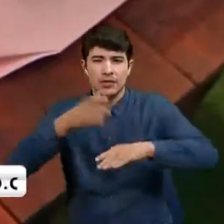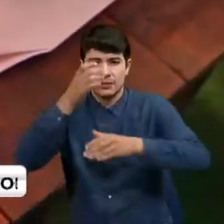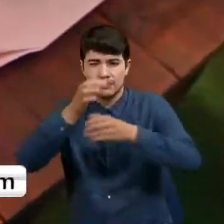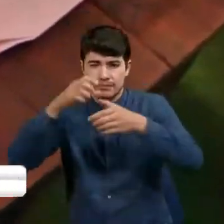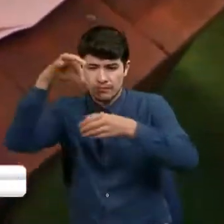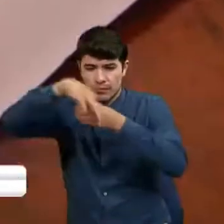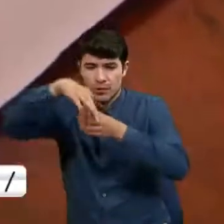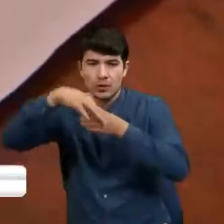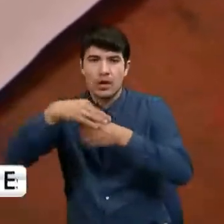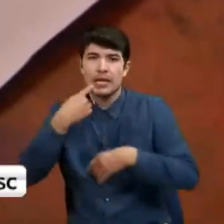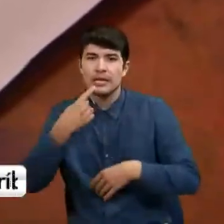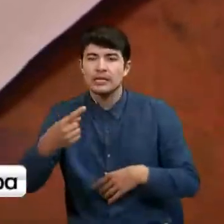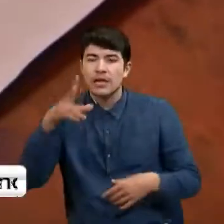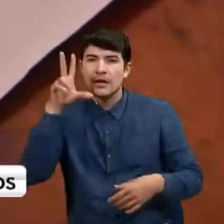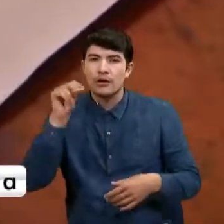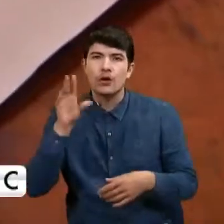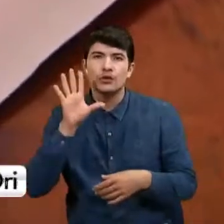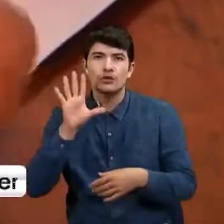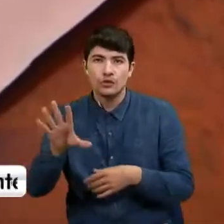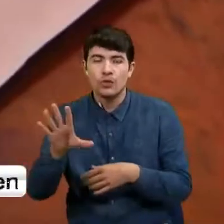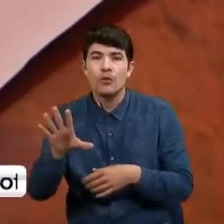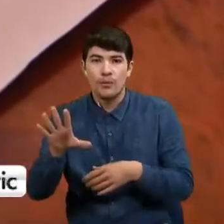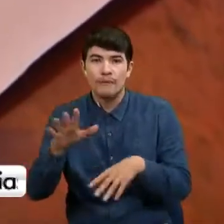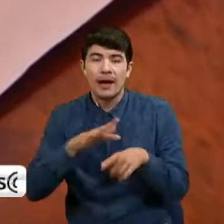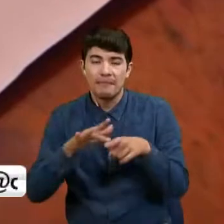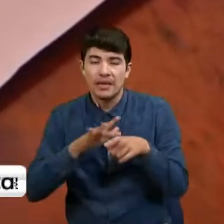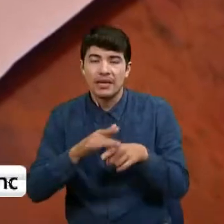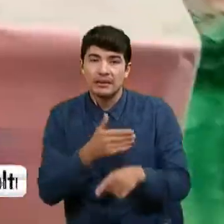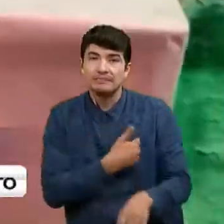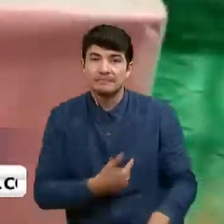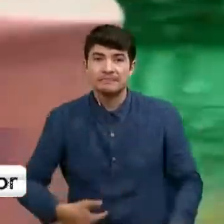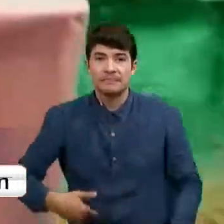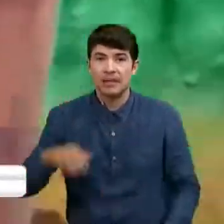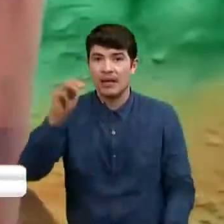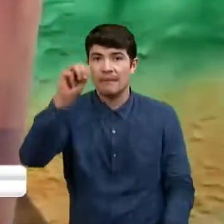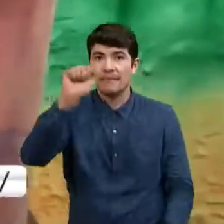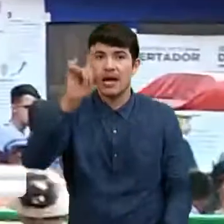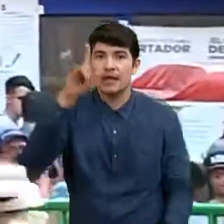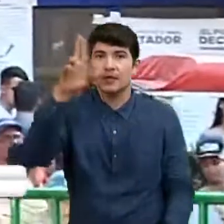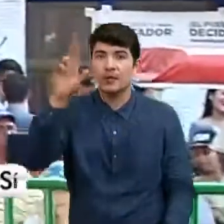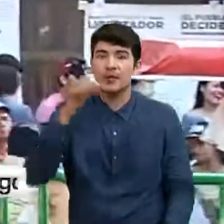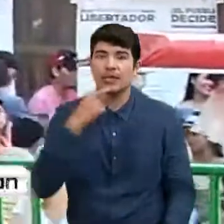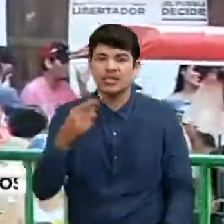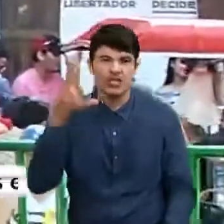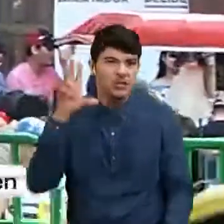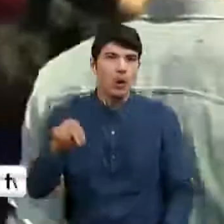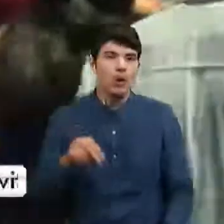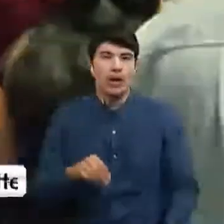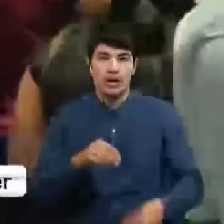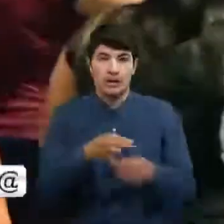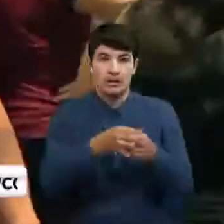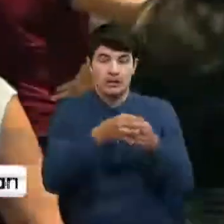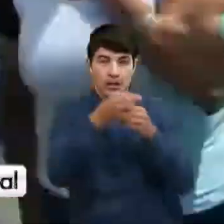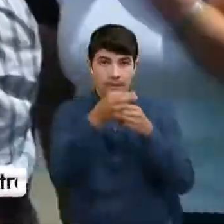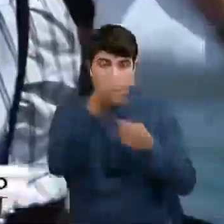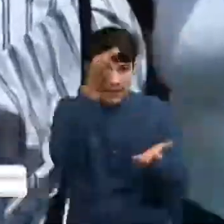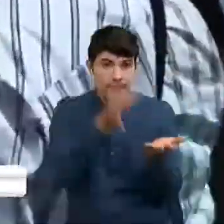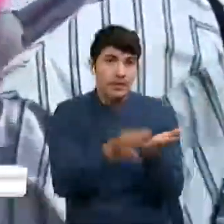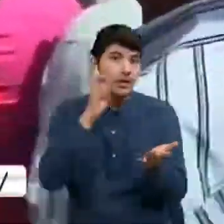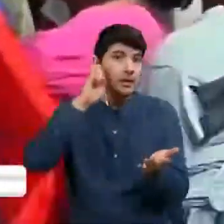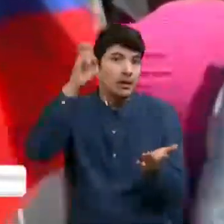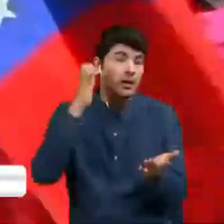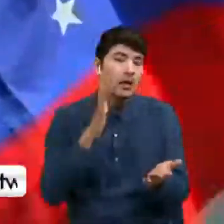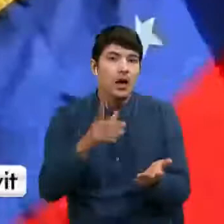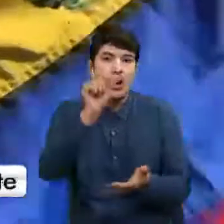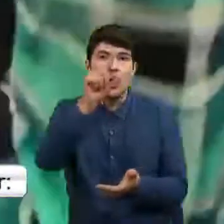no a la constituyente que pretende implantar el gobierno de nicolás maduro la capital nortesantandereana aportó 11